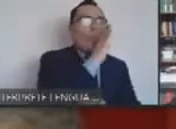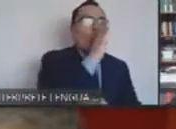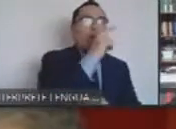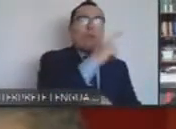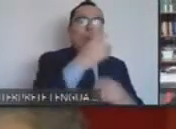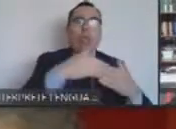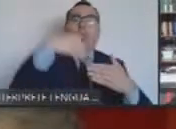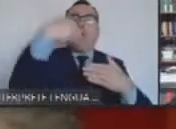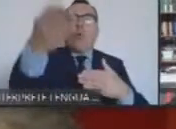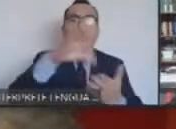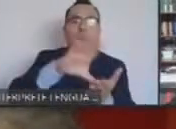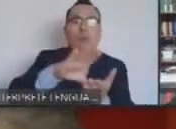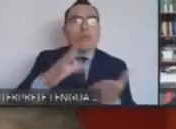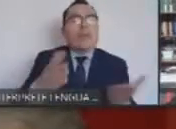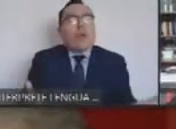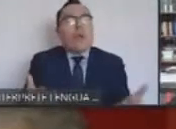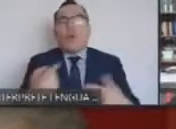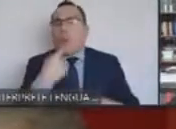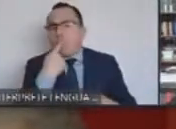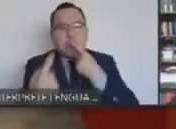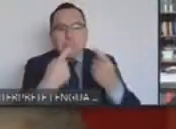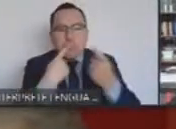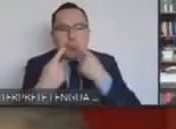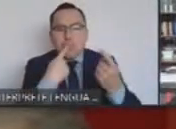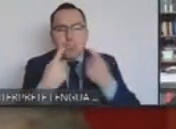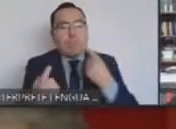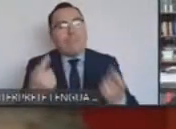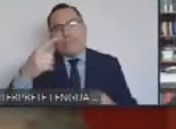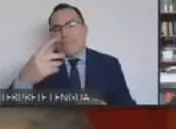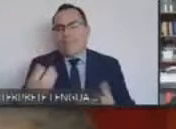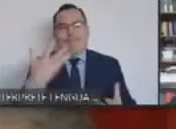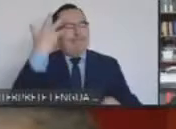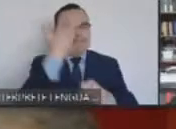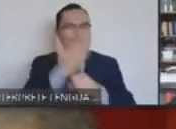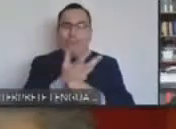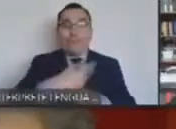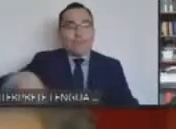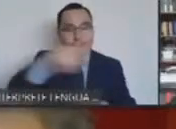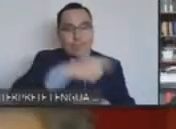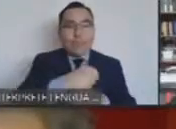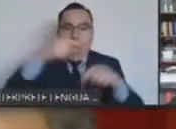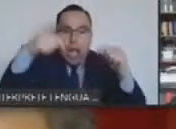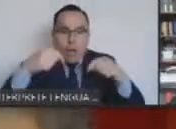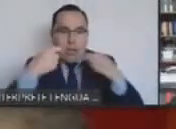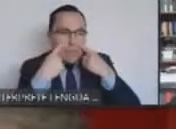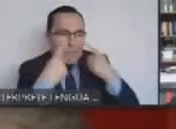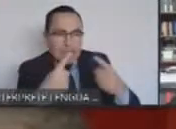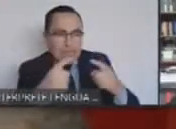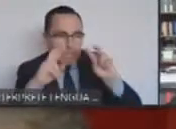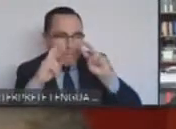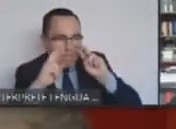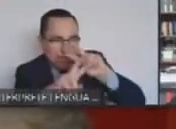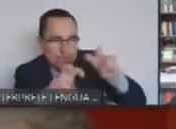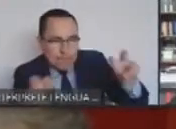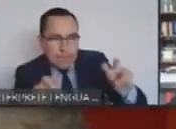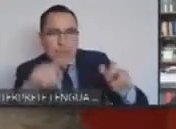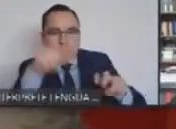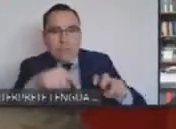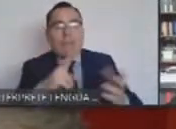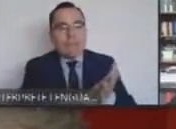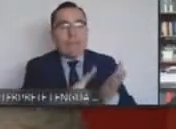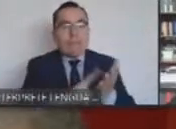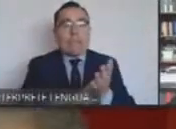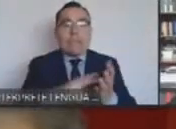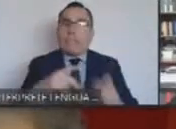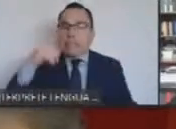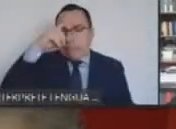transfronteriza? Y muchas otras preguntas son las que surgen a medida que la casuística y la realidad se